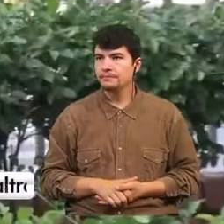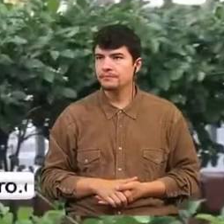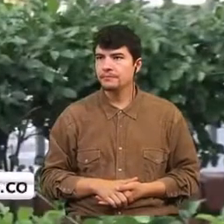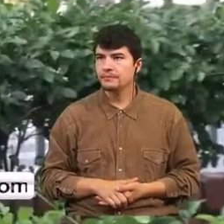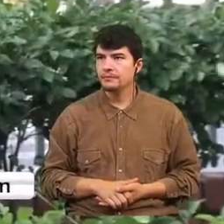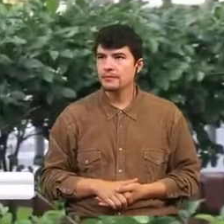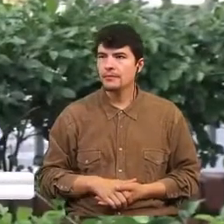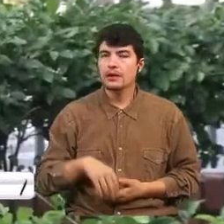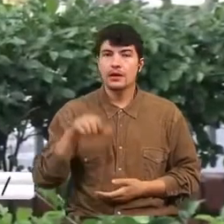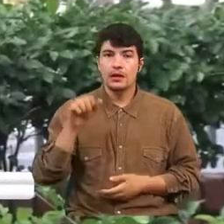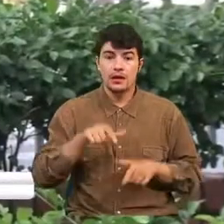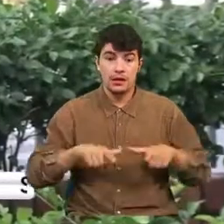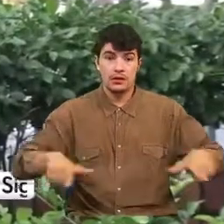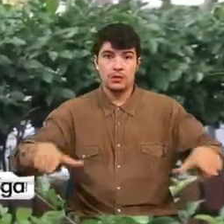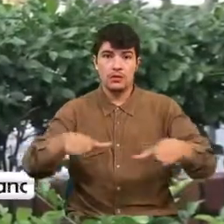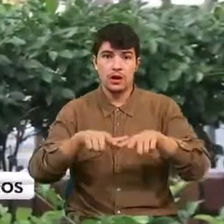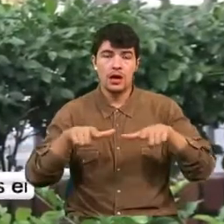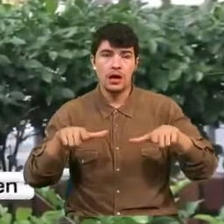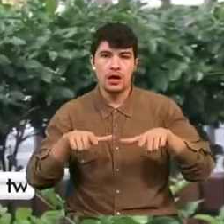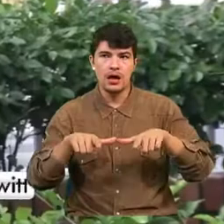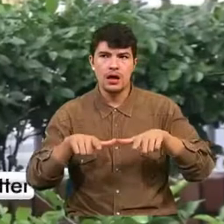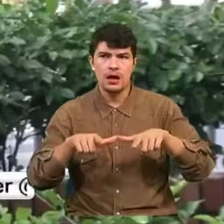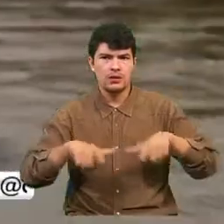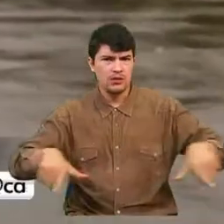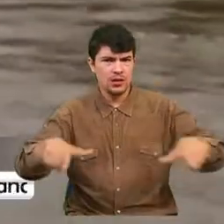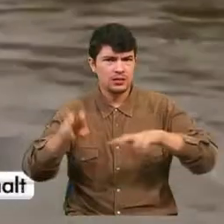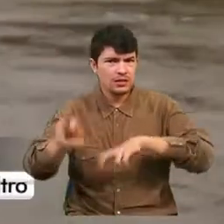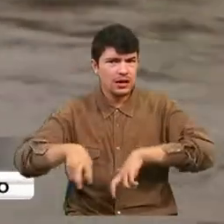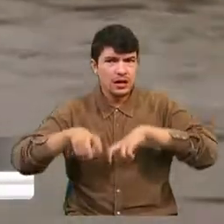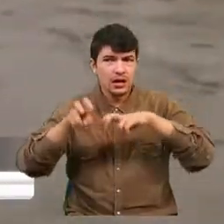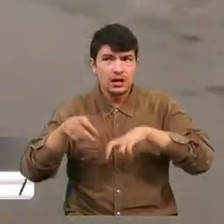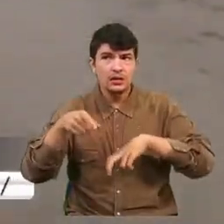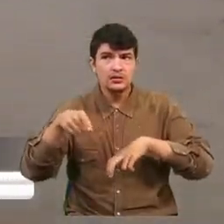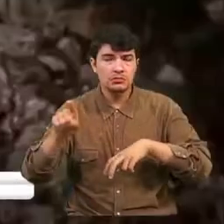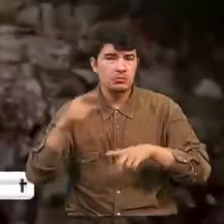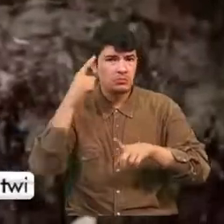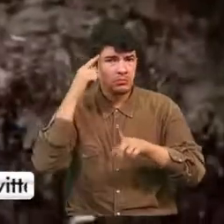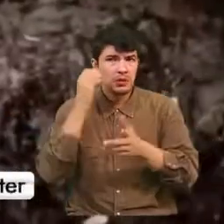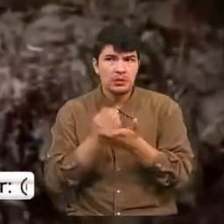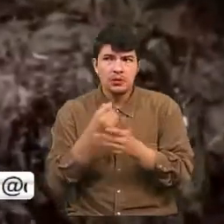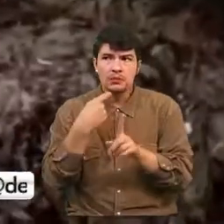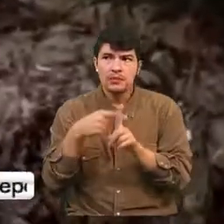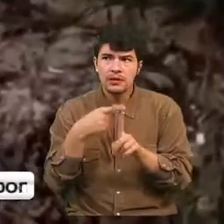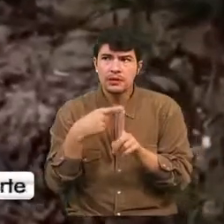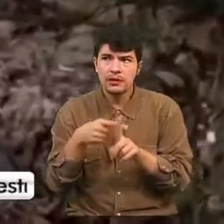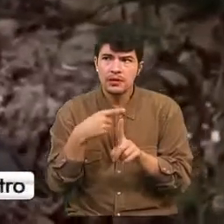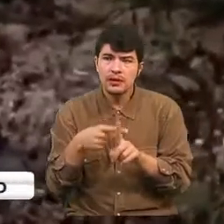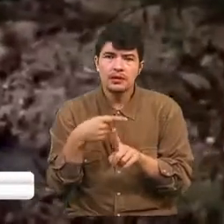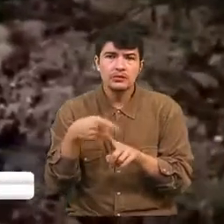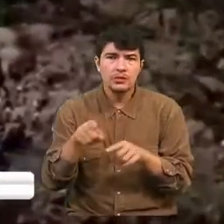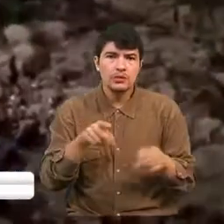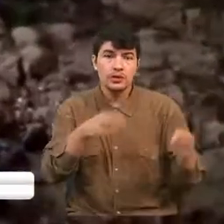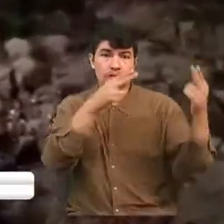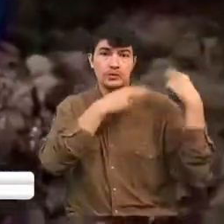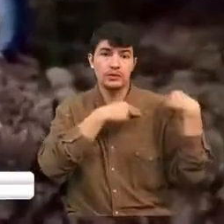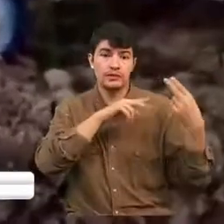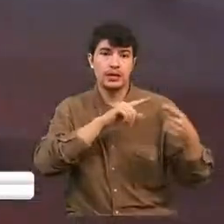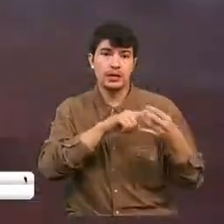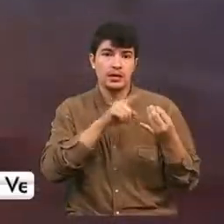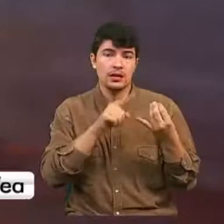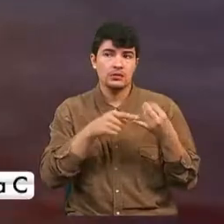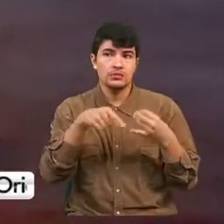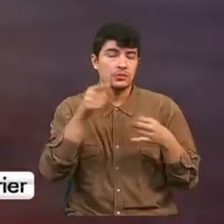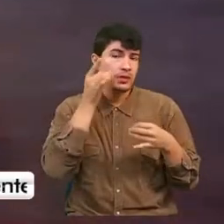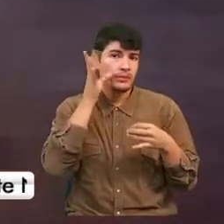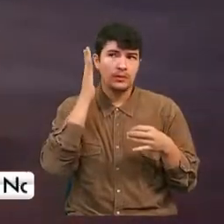Los sectores agrícolas han dado un reporte positivo, ya que han tomado ellos las precauciones del caso en lo que tiene que ver con las posibles lluvias